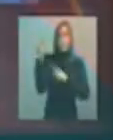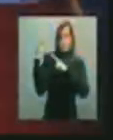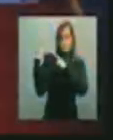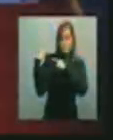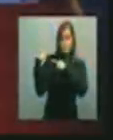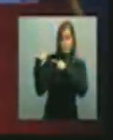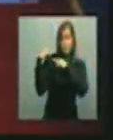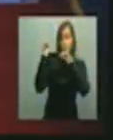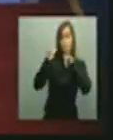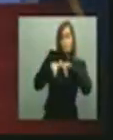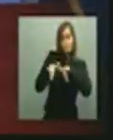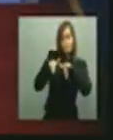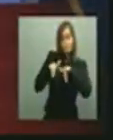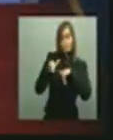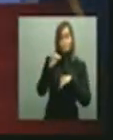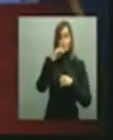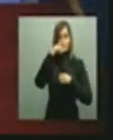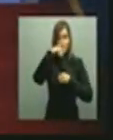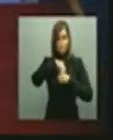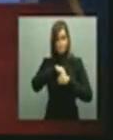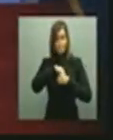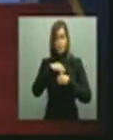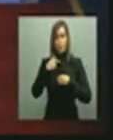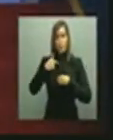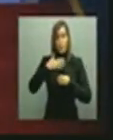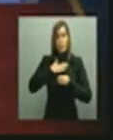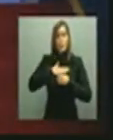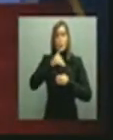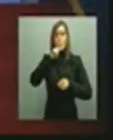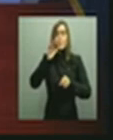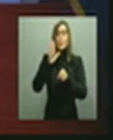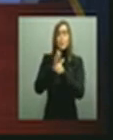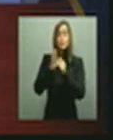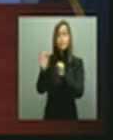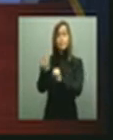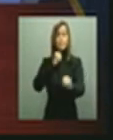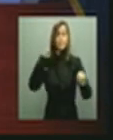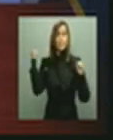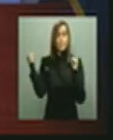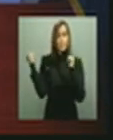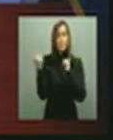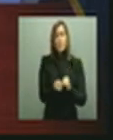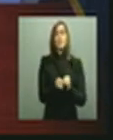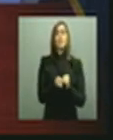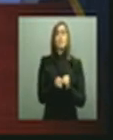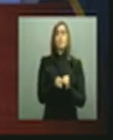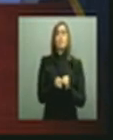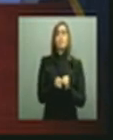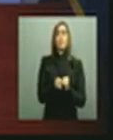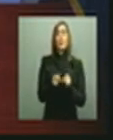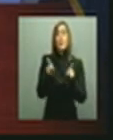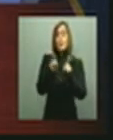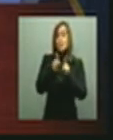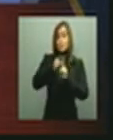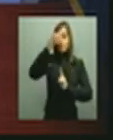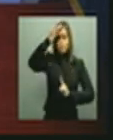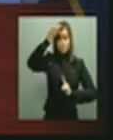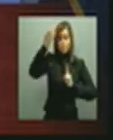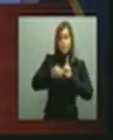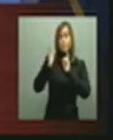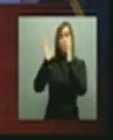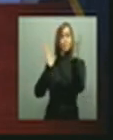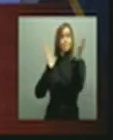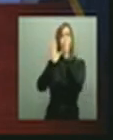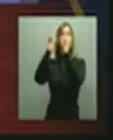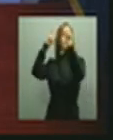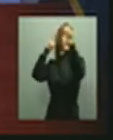a la realidad del mercado, que no sea una reforma para dar excepciones o exenciones a un grupo y para que otros entonces sean